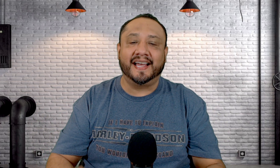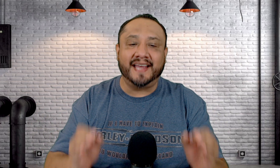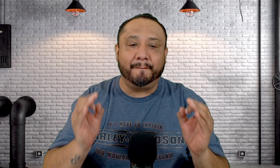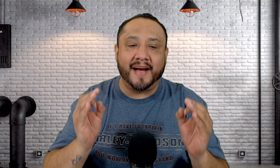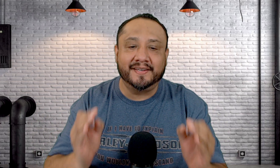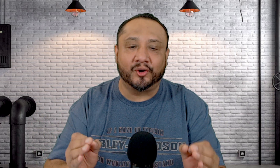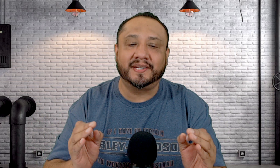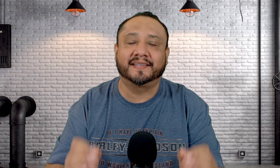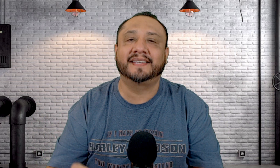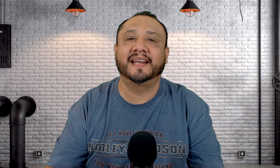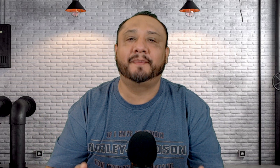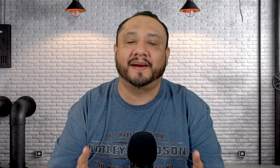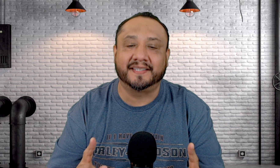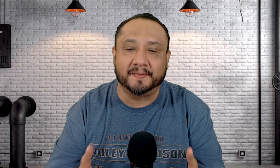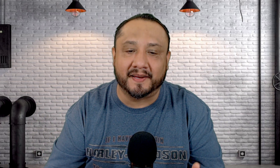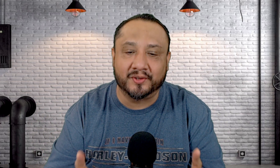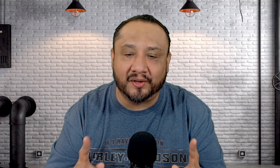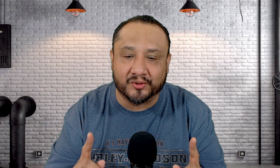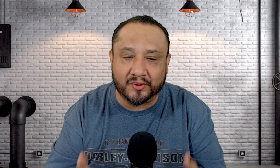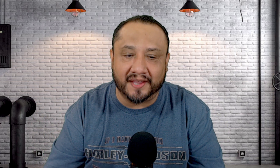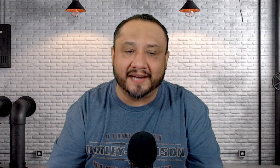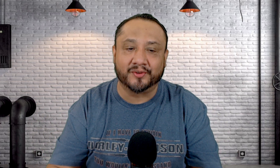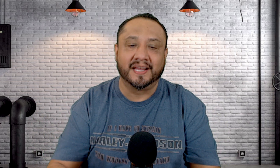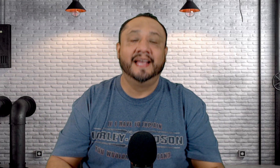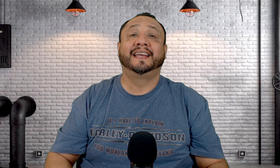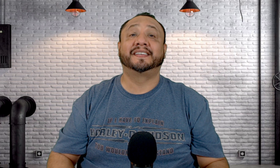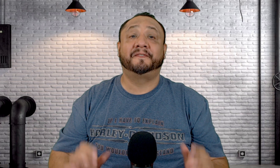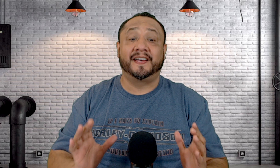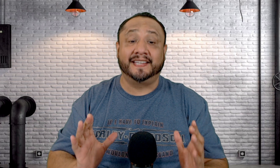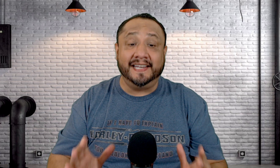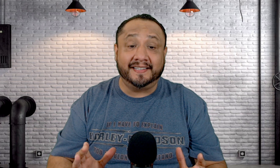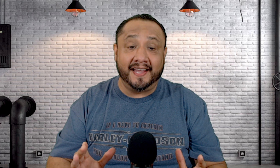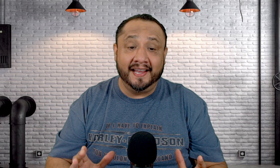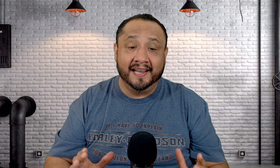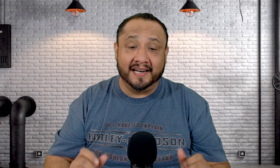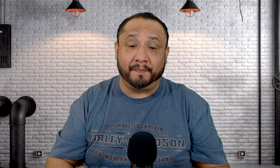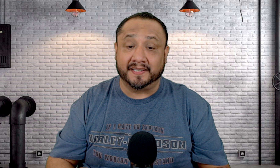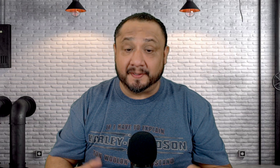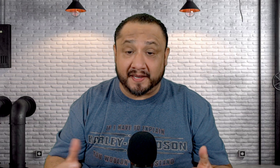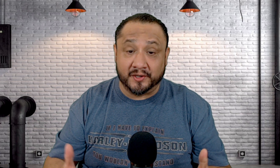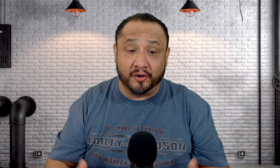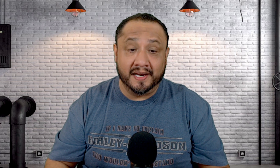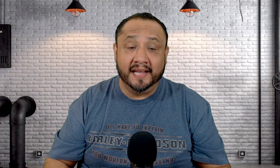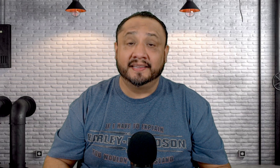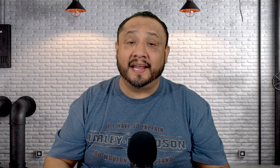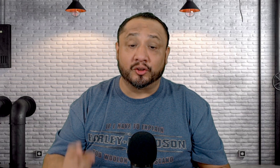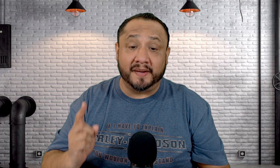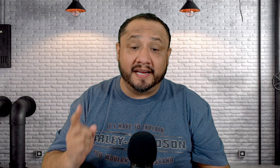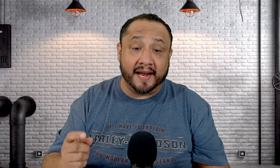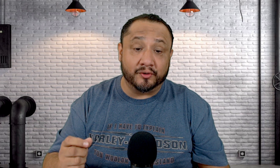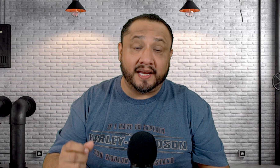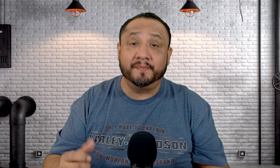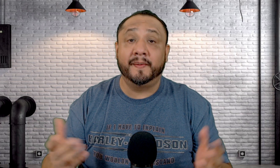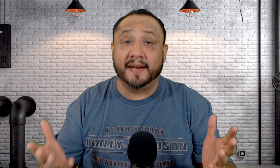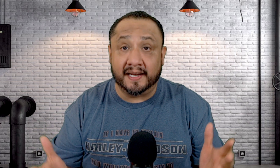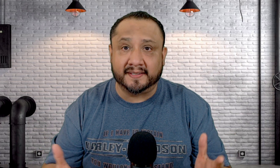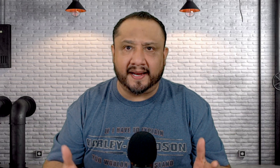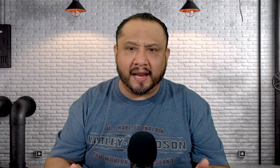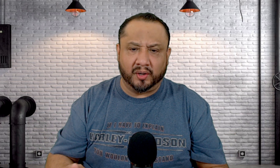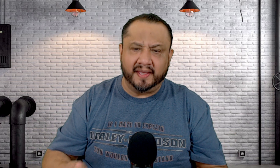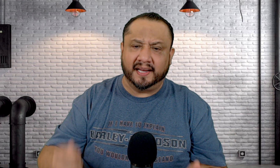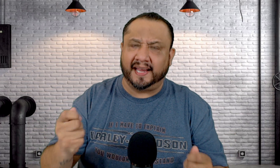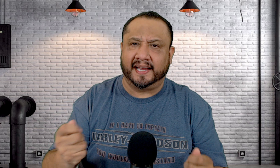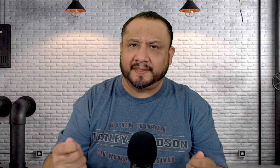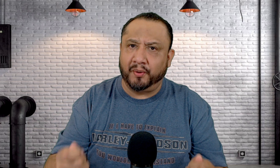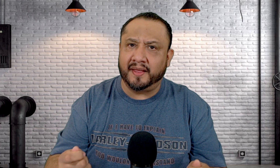garantiza que haya mayor certeza en la participación de los ciudadanos, que se facilite la participación de los mexicanos que viven en el